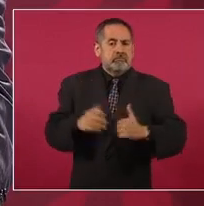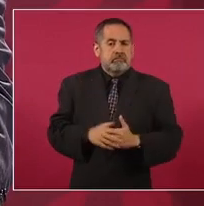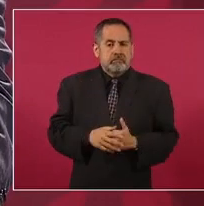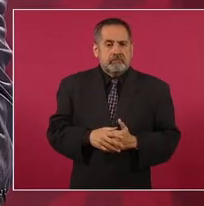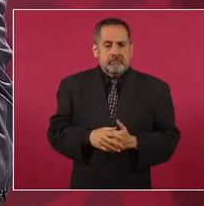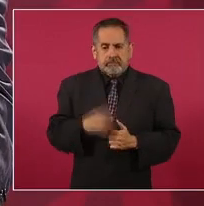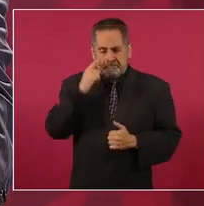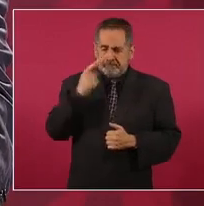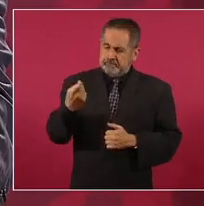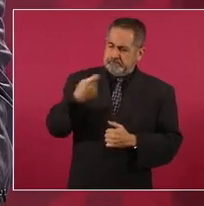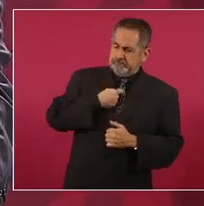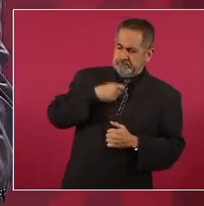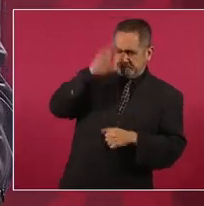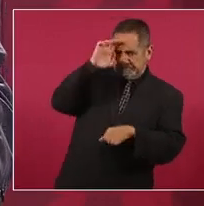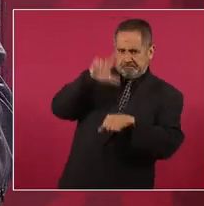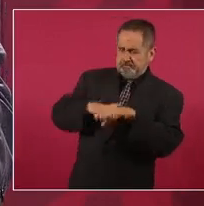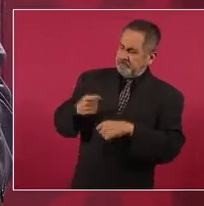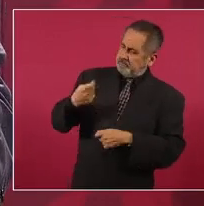la identidad cultural.